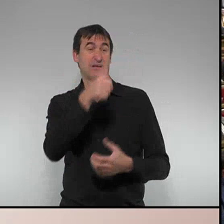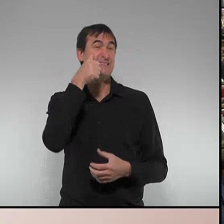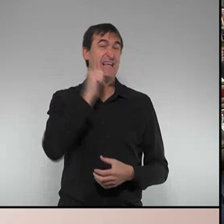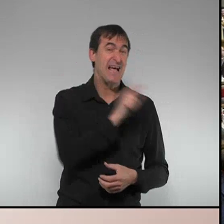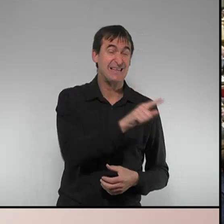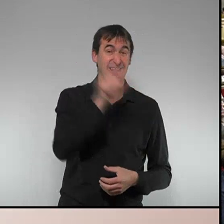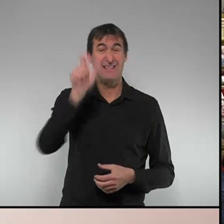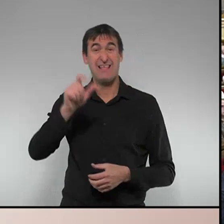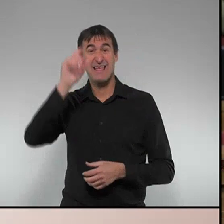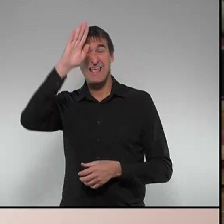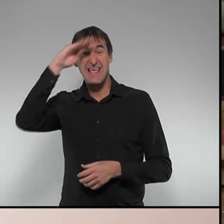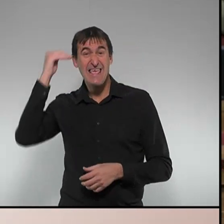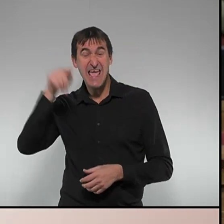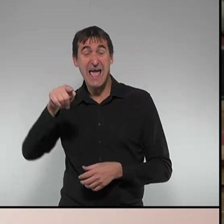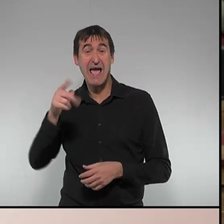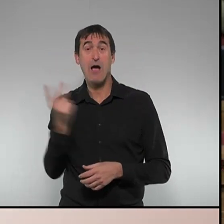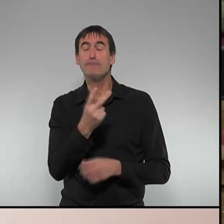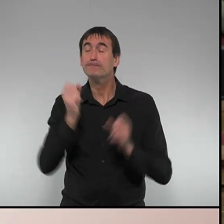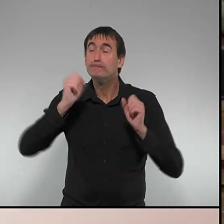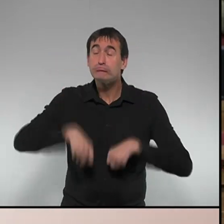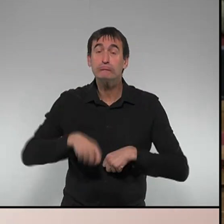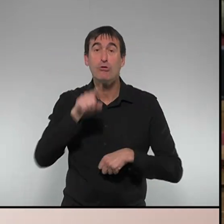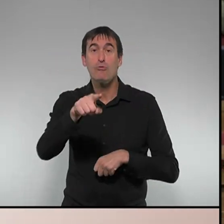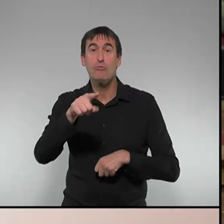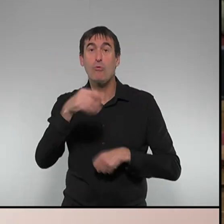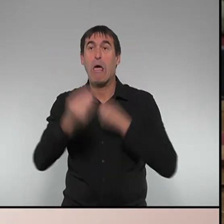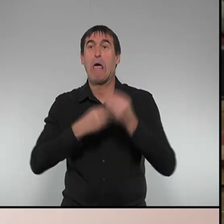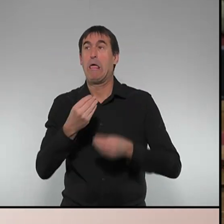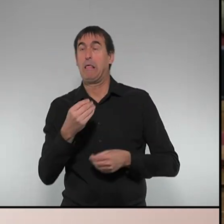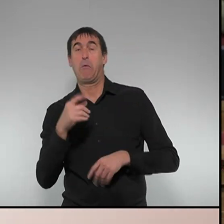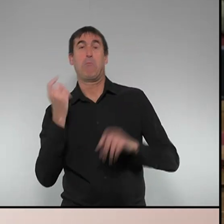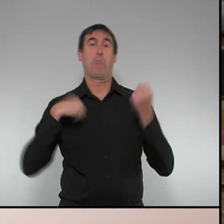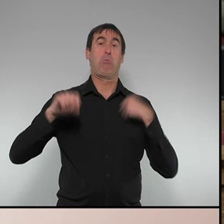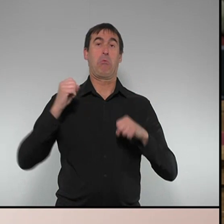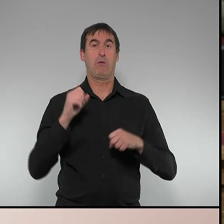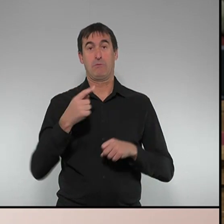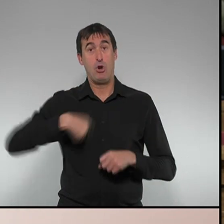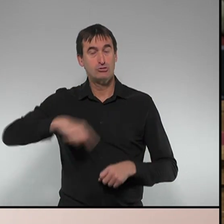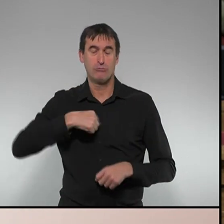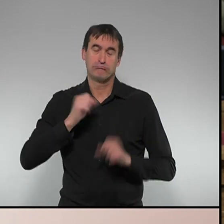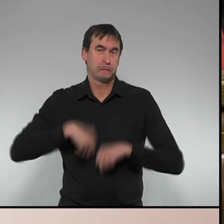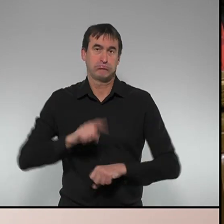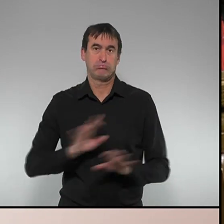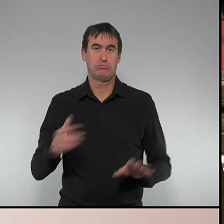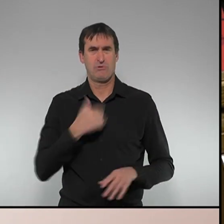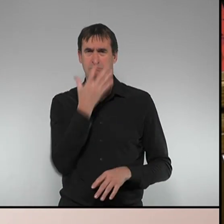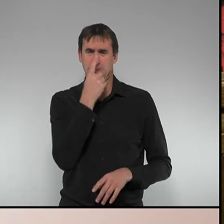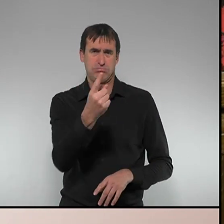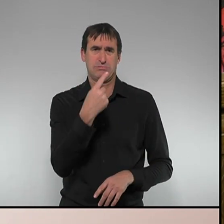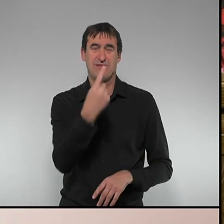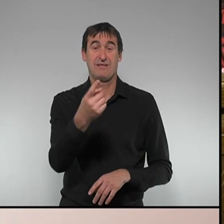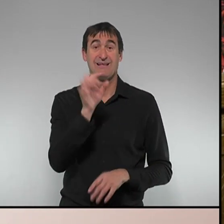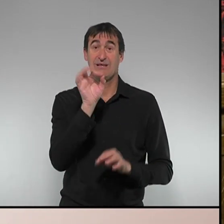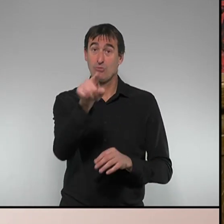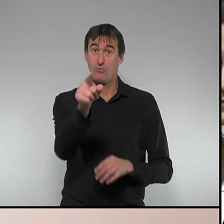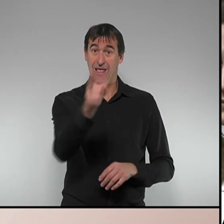no les importa y les parece perfecto que monte usted el numerito. Pero a muchos de nosotros no. Mire, señor Aragonés, y se lo digo con toda franqueza. Usted, cuando a mí me